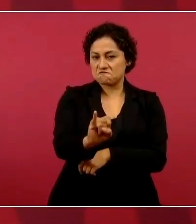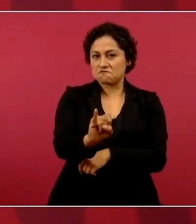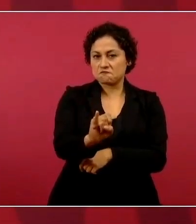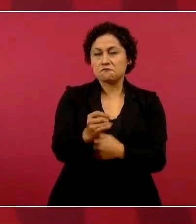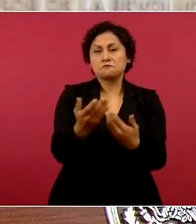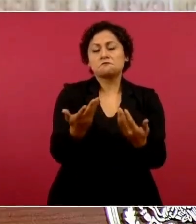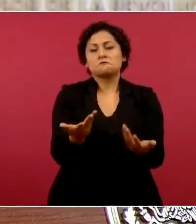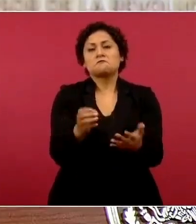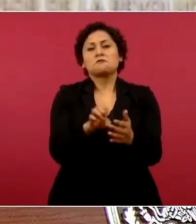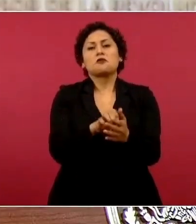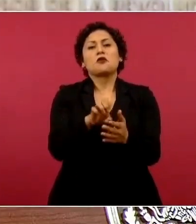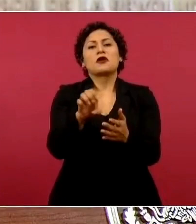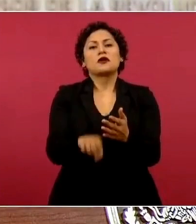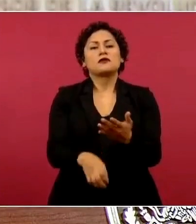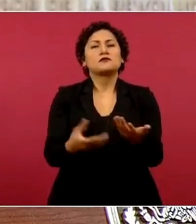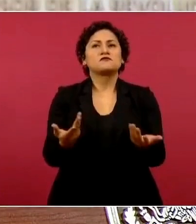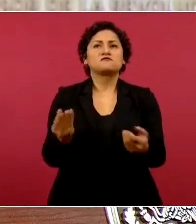llamarle o bautizar